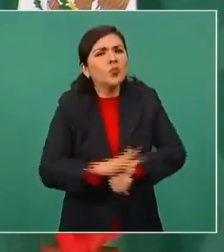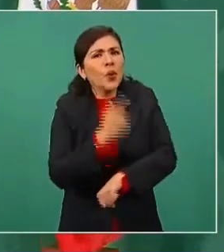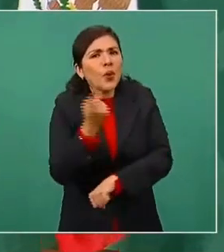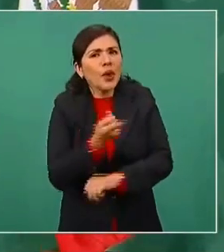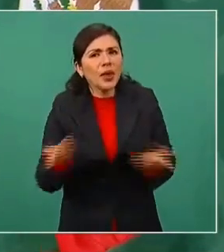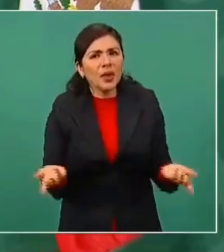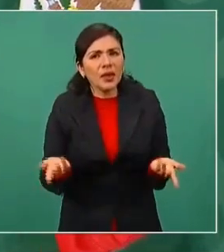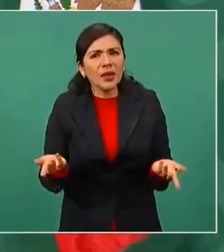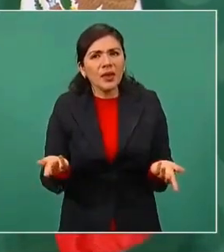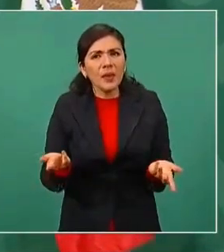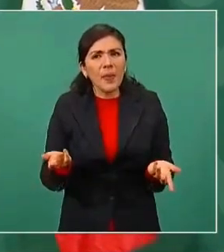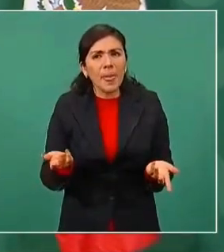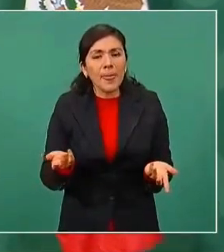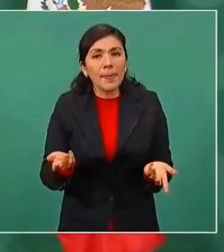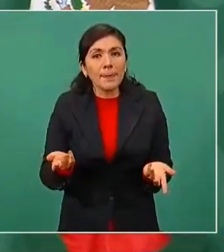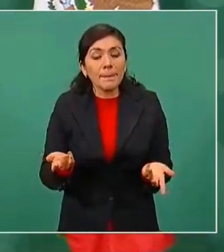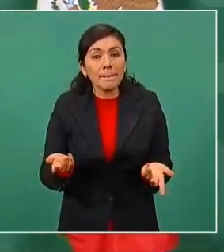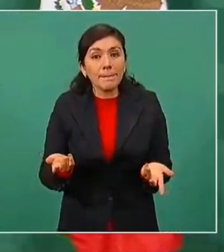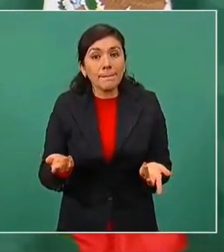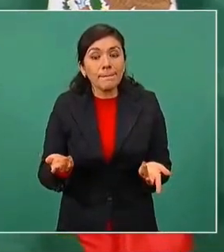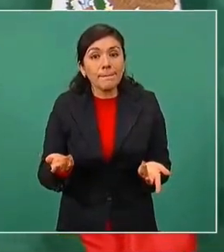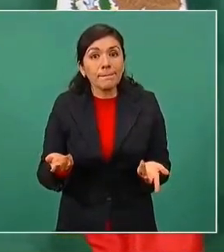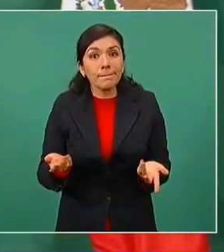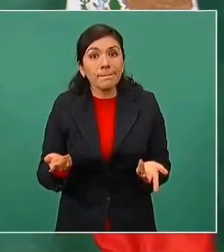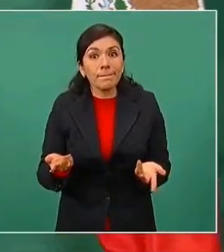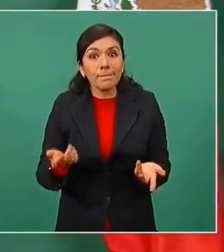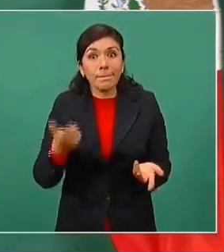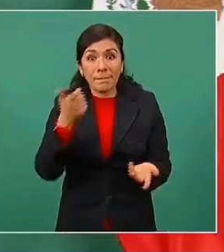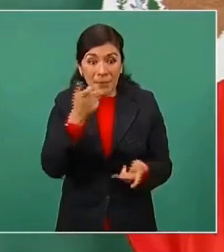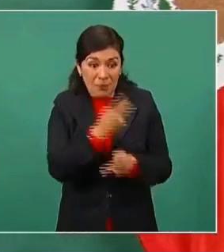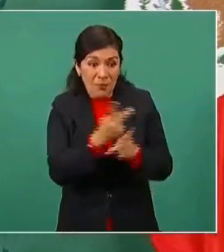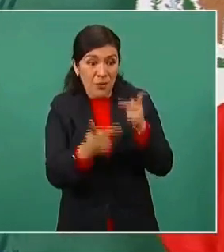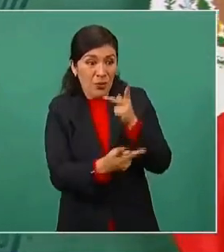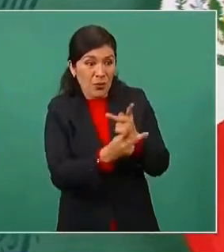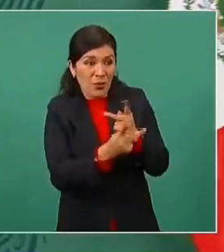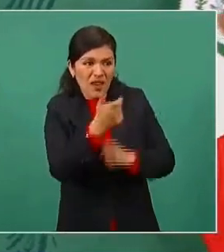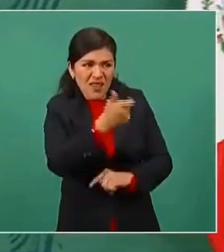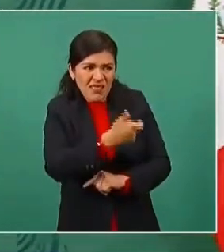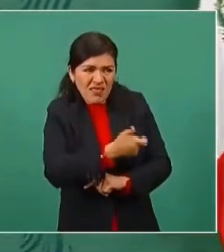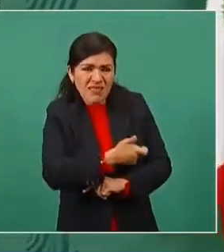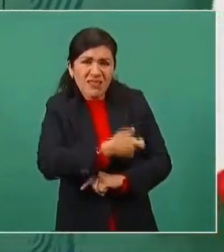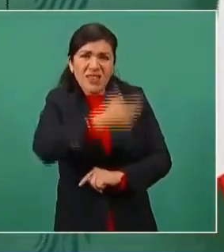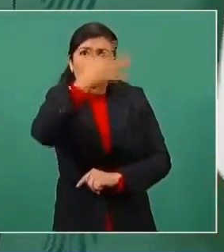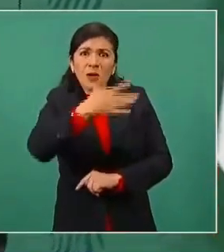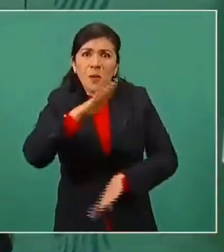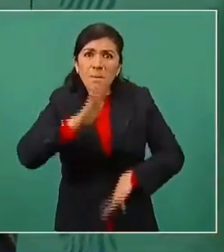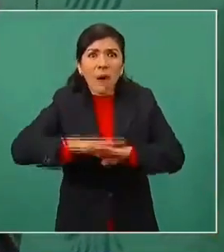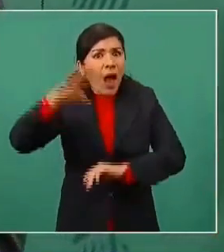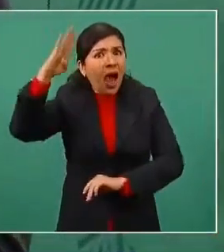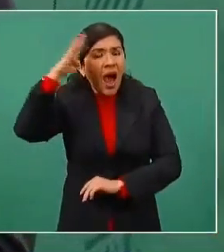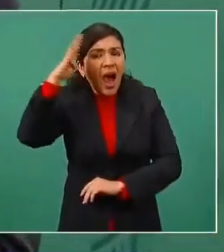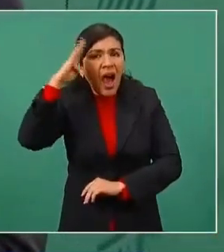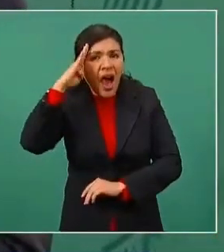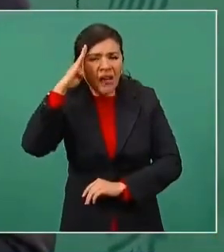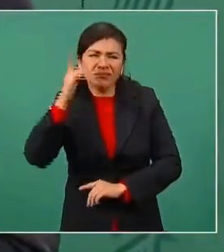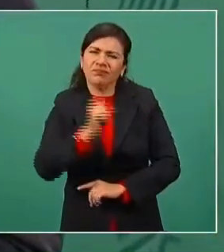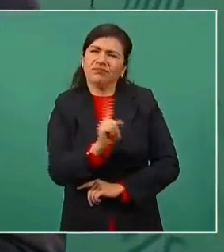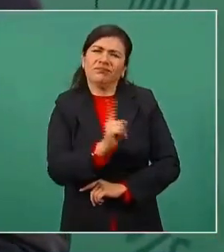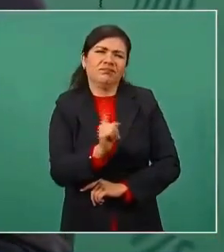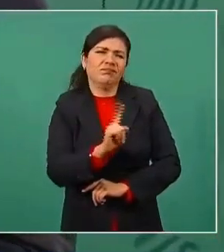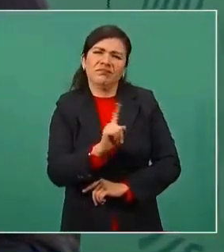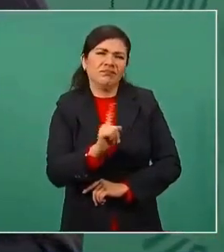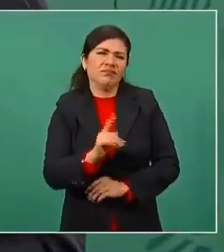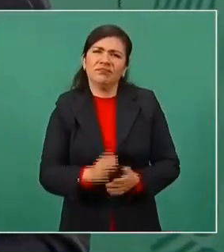O sea, estás incrementando tus costos, sí, pero no te aproveches,